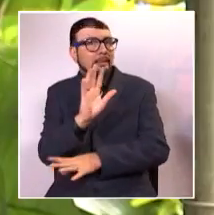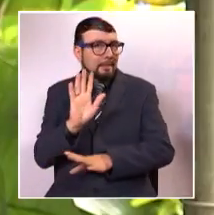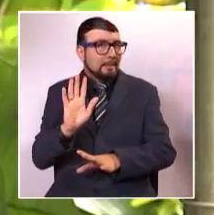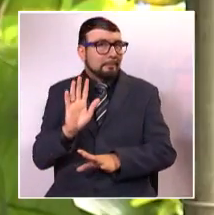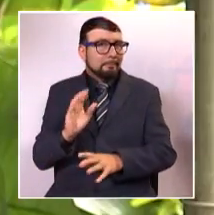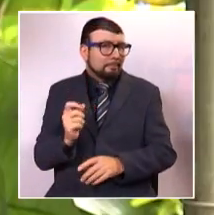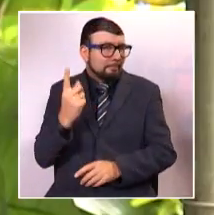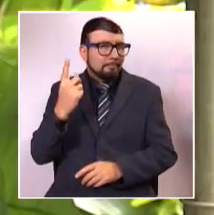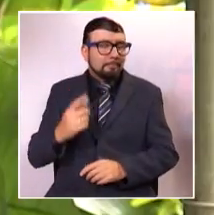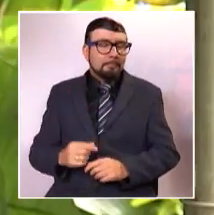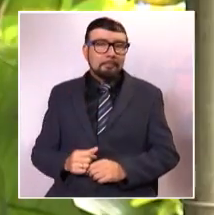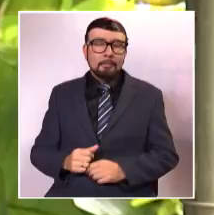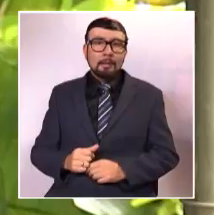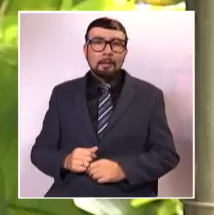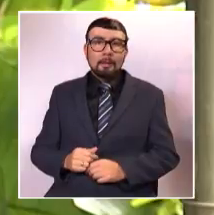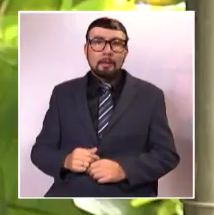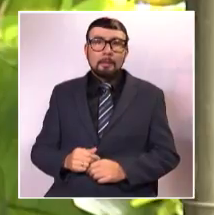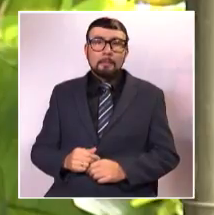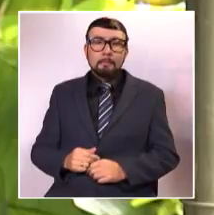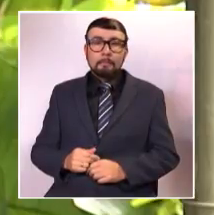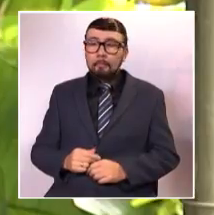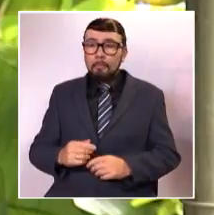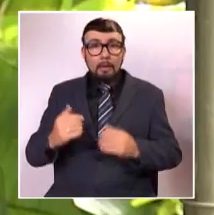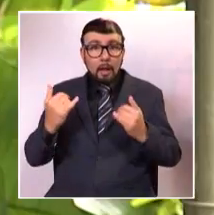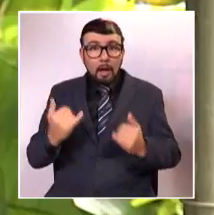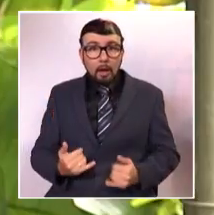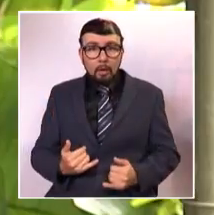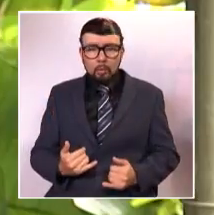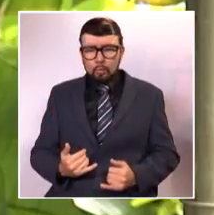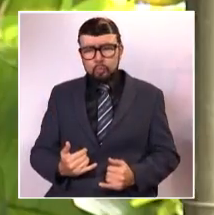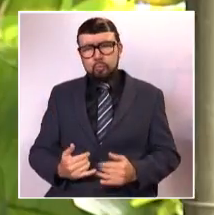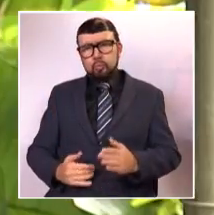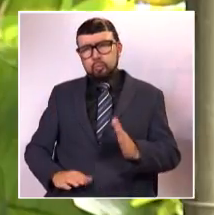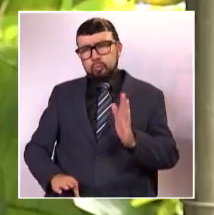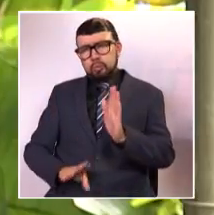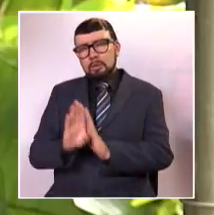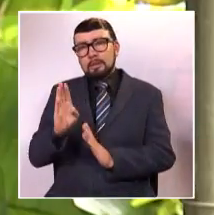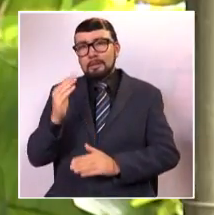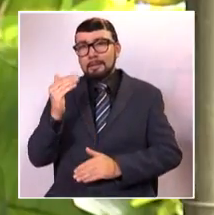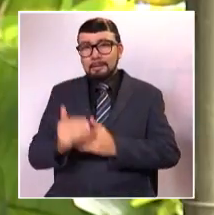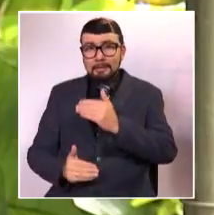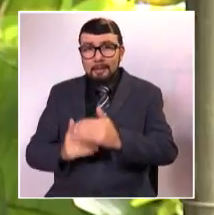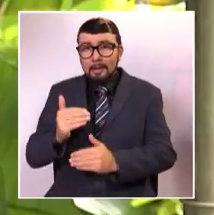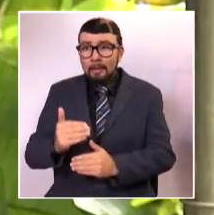En estos momentos la patología ha tenido un gran desarrollo hacia